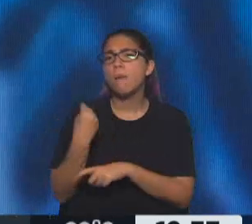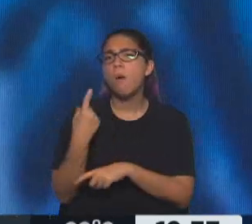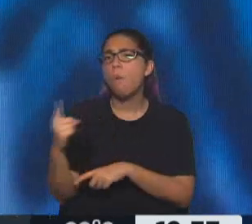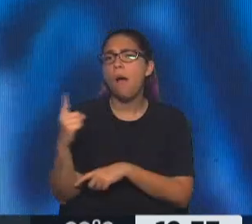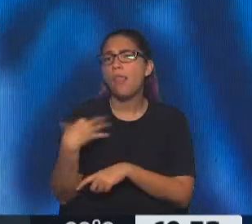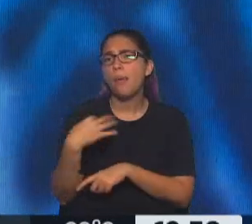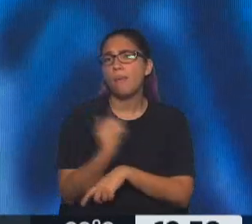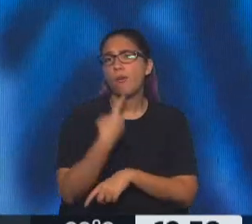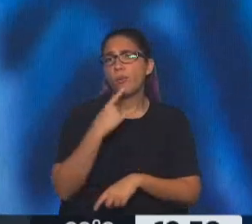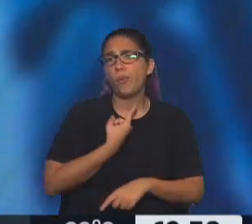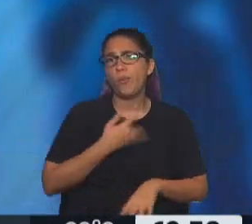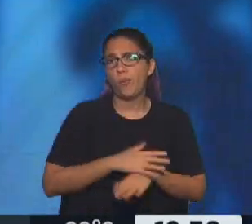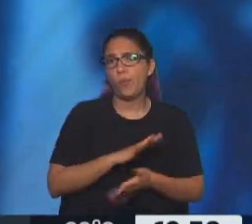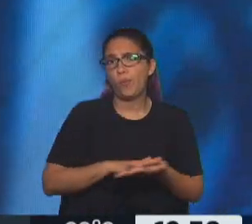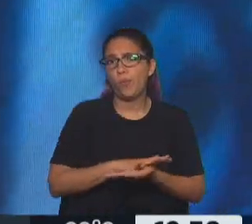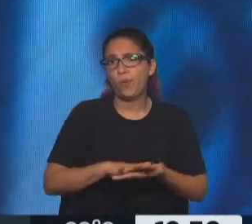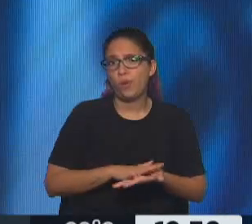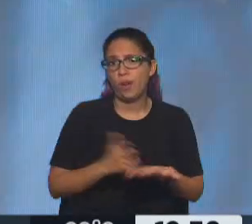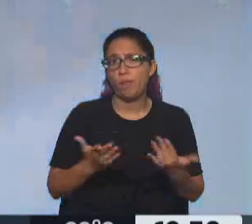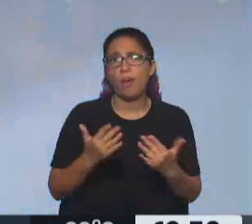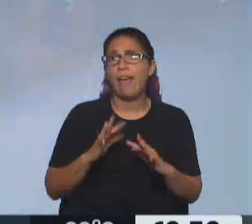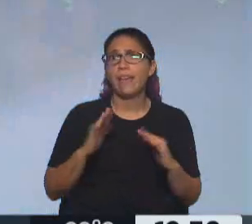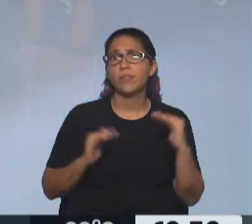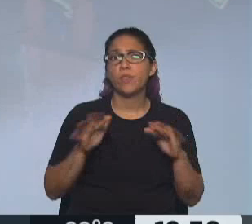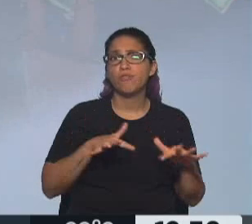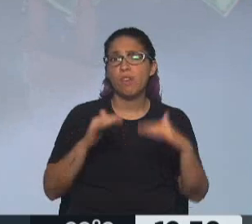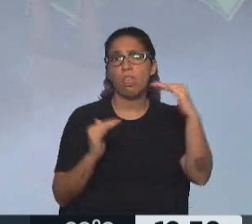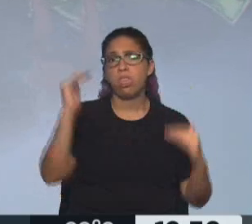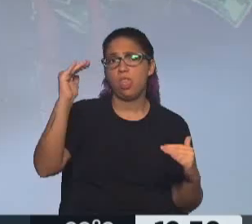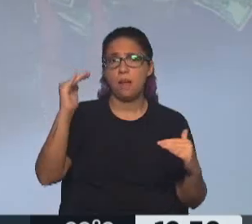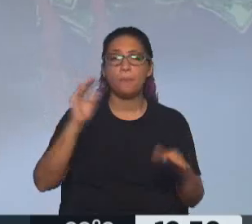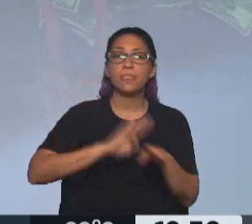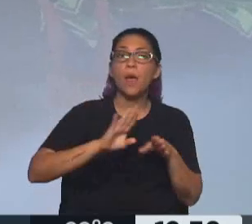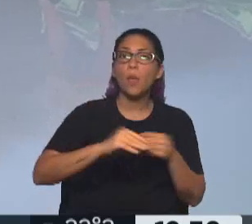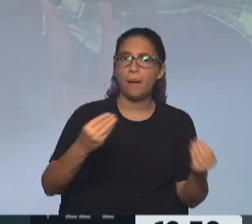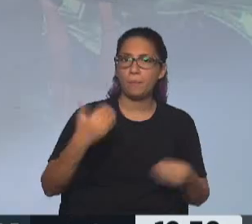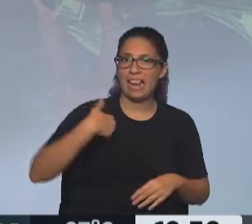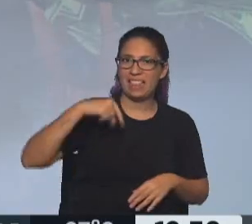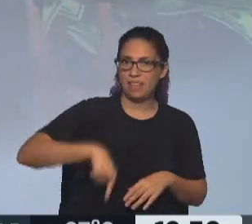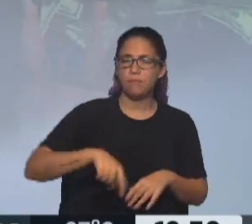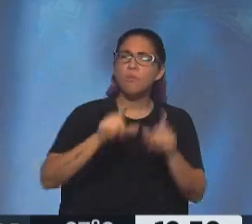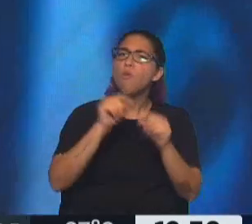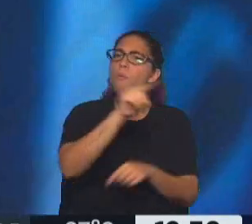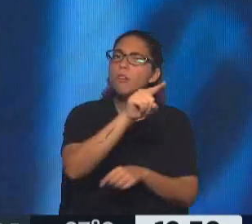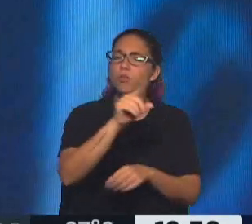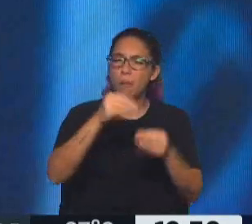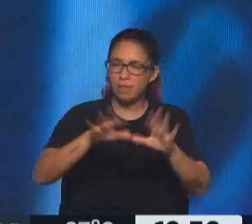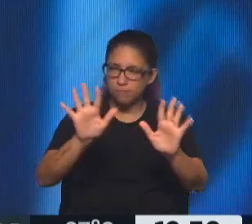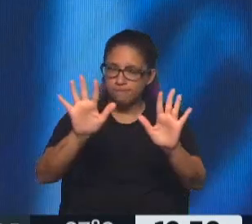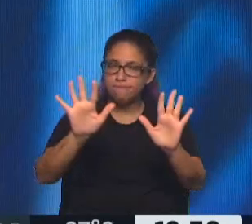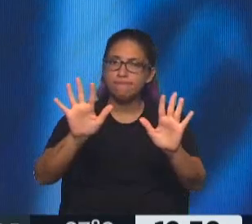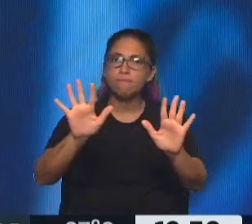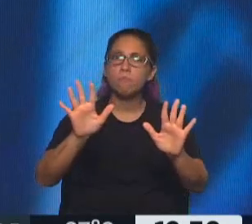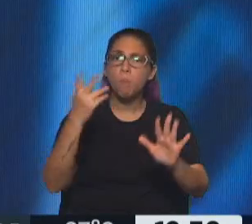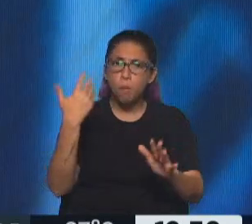y los argentinos en este mundo desigual. Deuda. Argentina tiene, este dato además, comienzo por acá, lo pueden